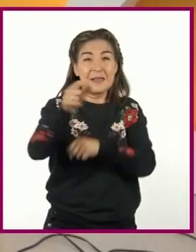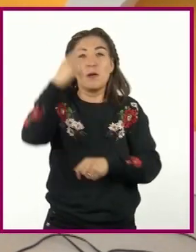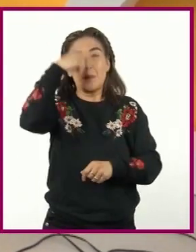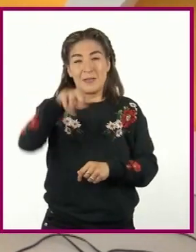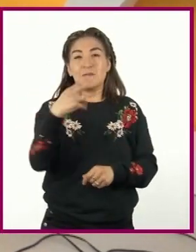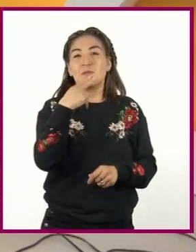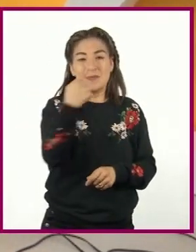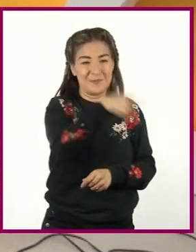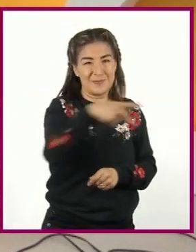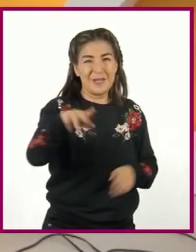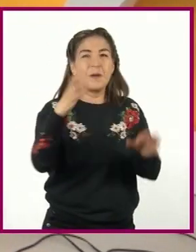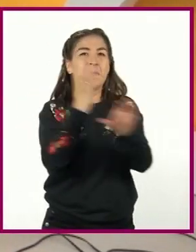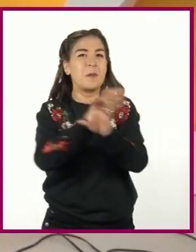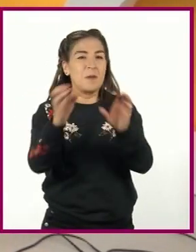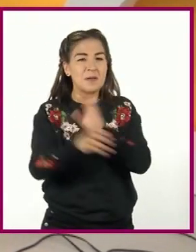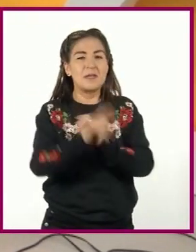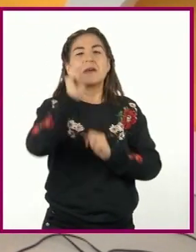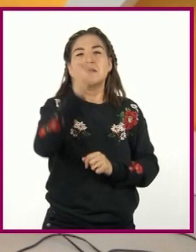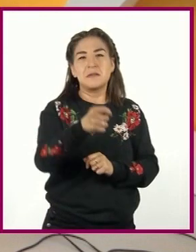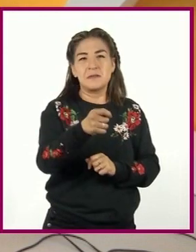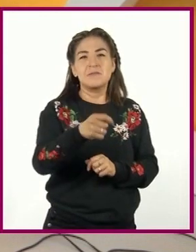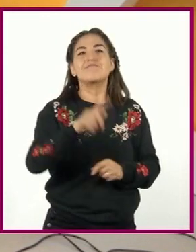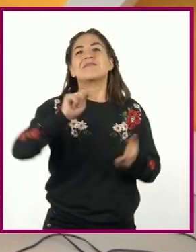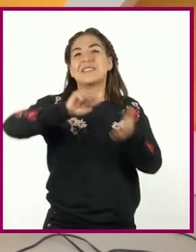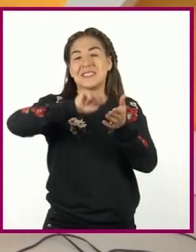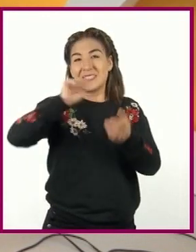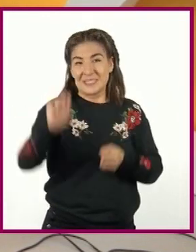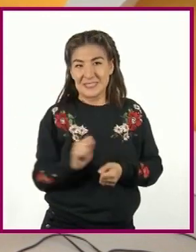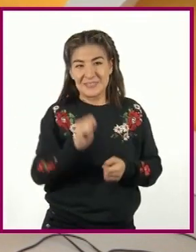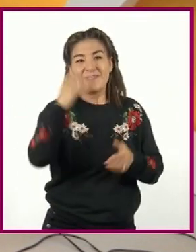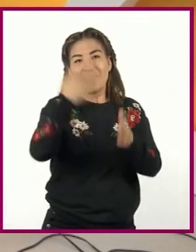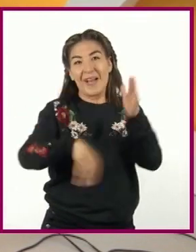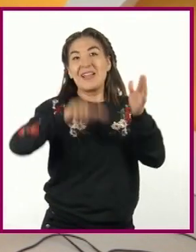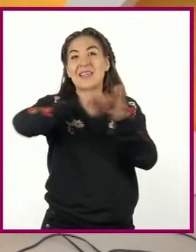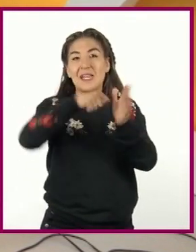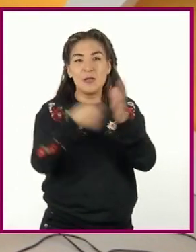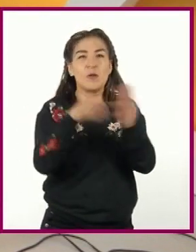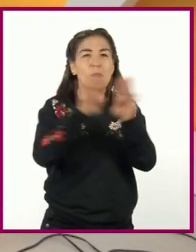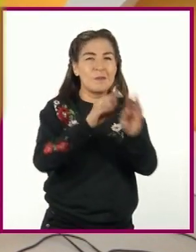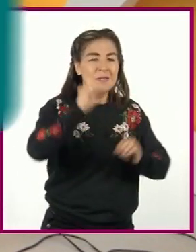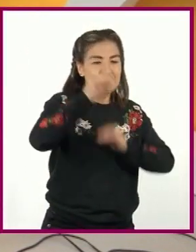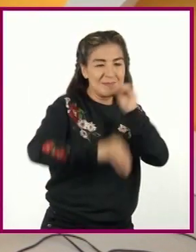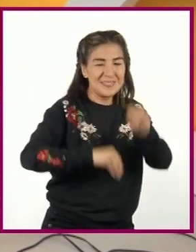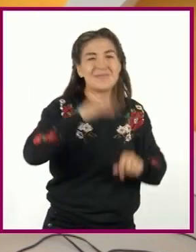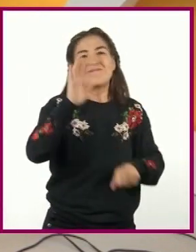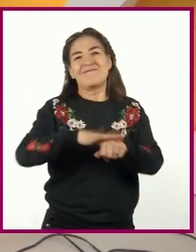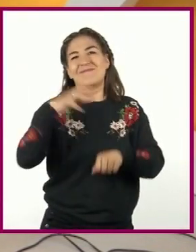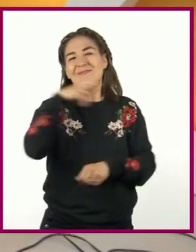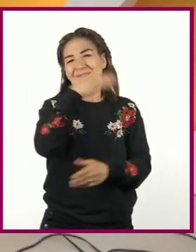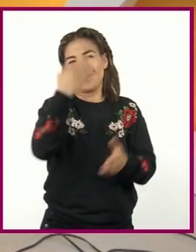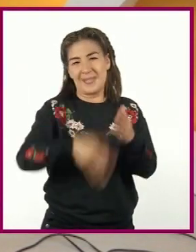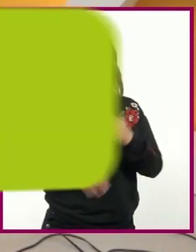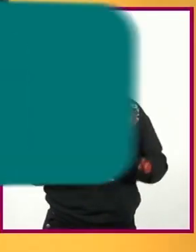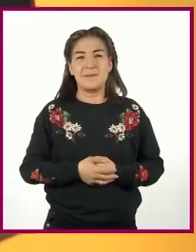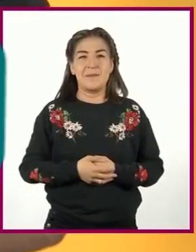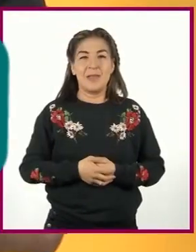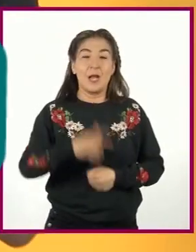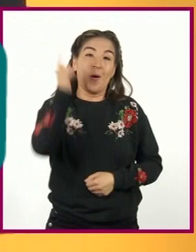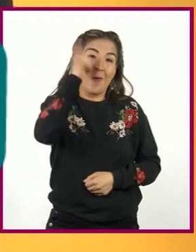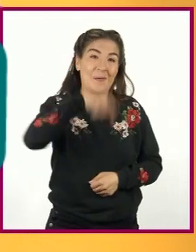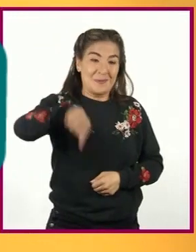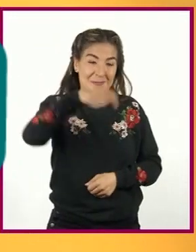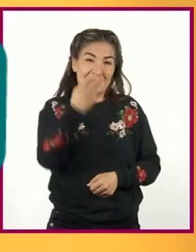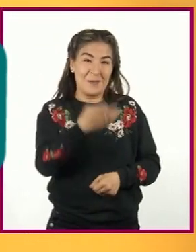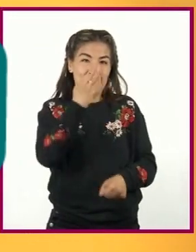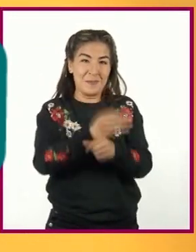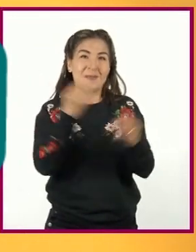aparatos móviles son los retos técnicos aún no resueltos de forma suficientemente eficaz. Esperamos que esta sesión les